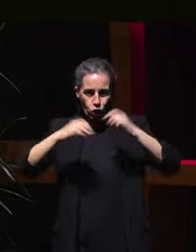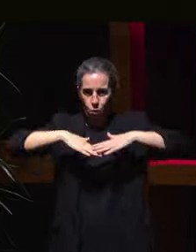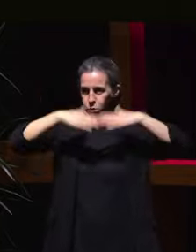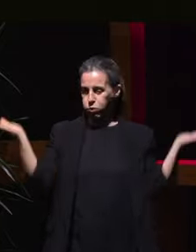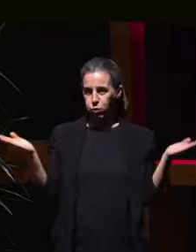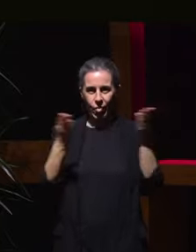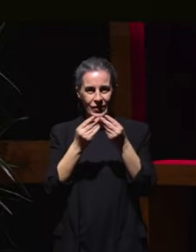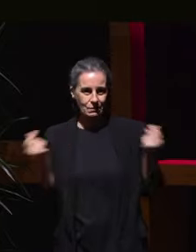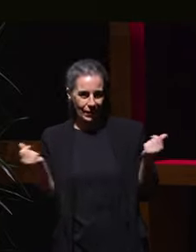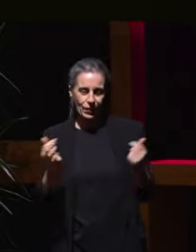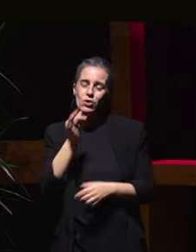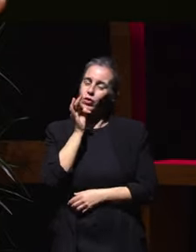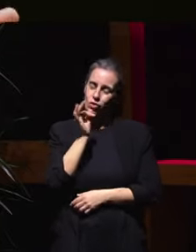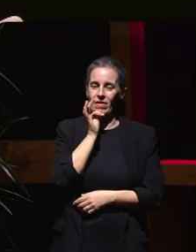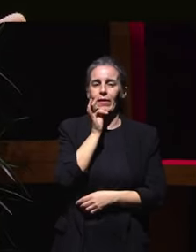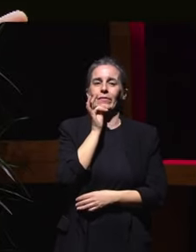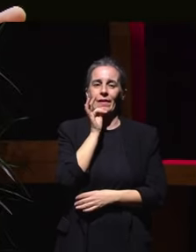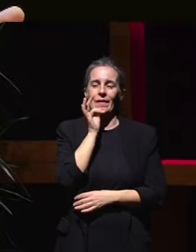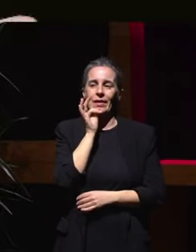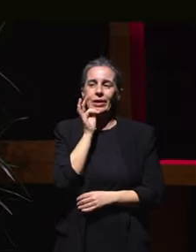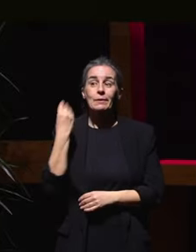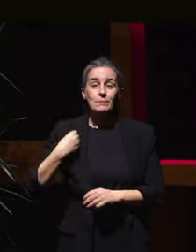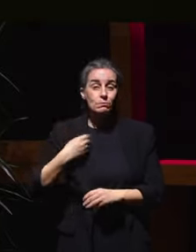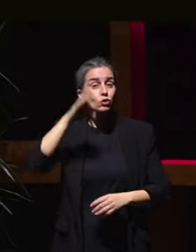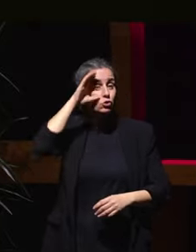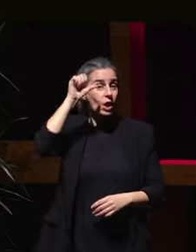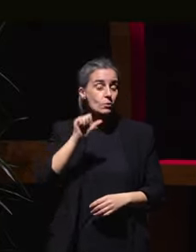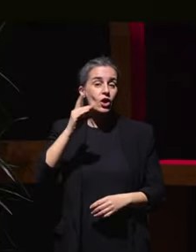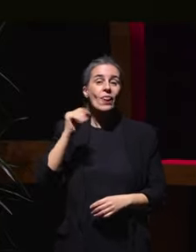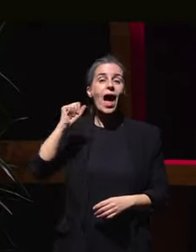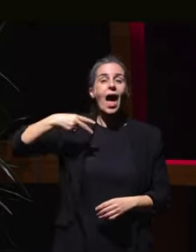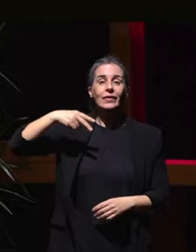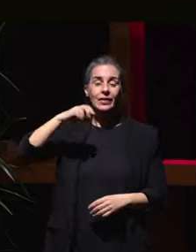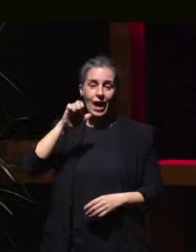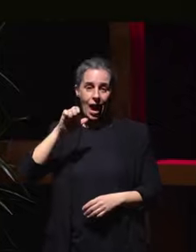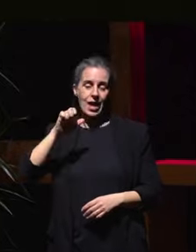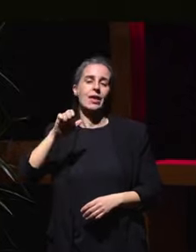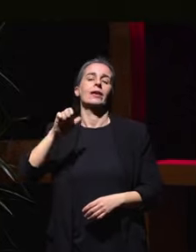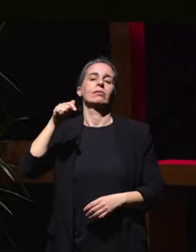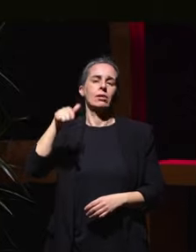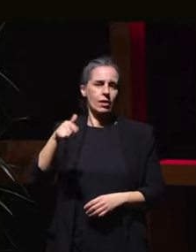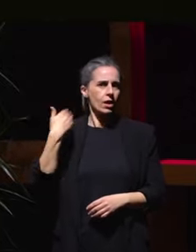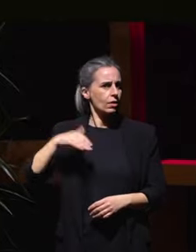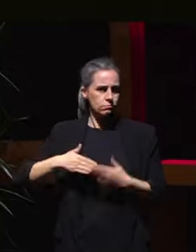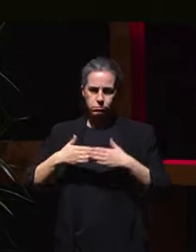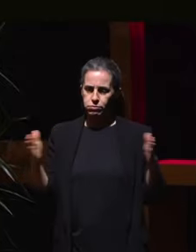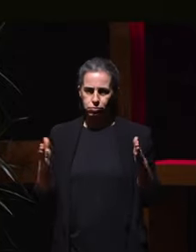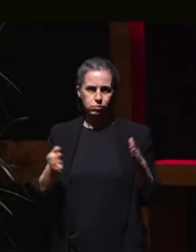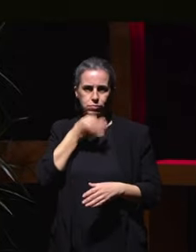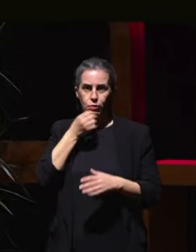queda todavía moito por facer. Escoitábamos a Danae, que foi a primeira a narrar ese partido, que Sara o fixo na radio, pero foi